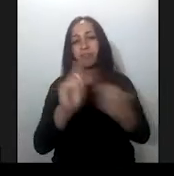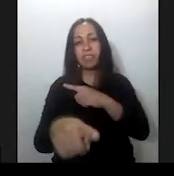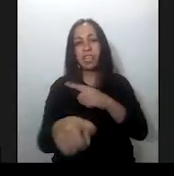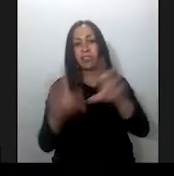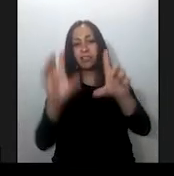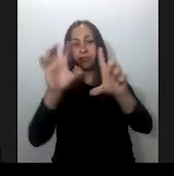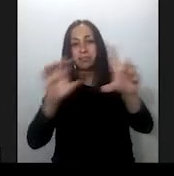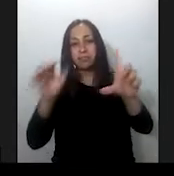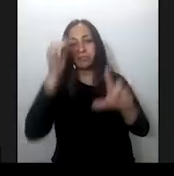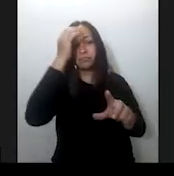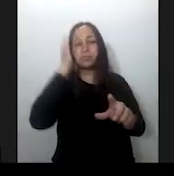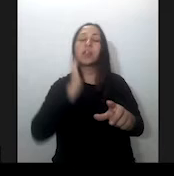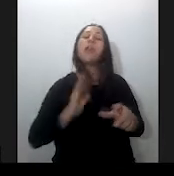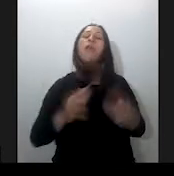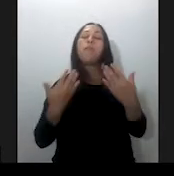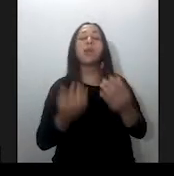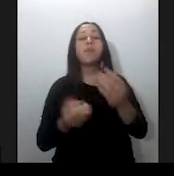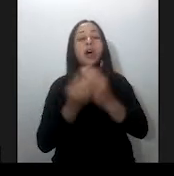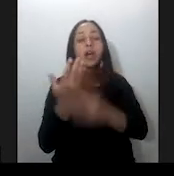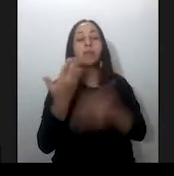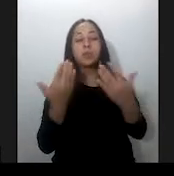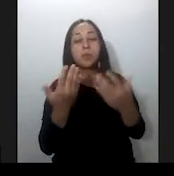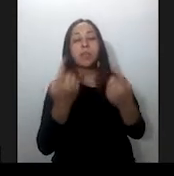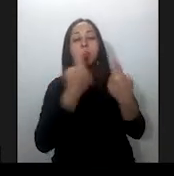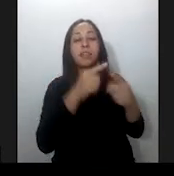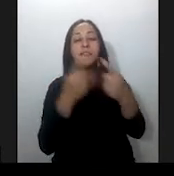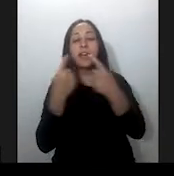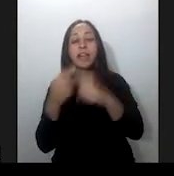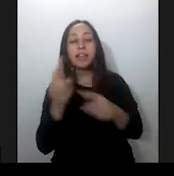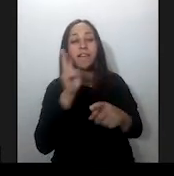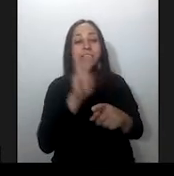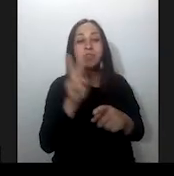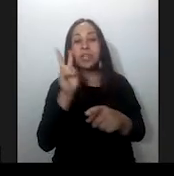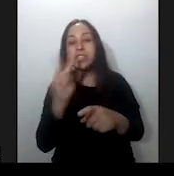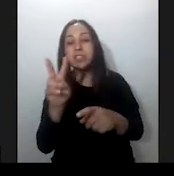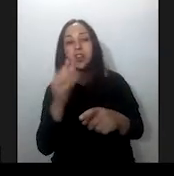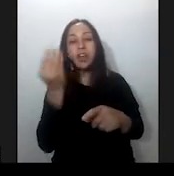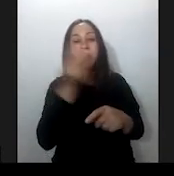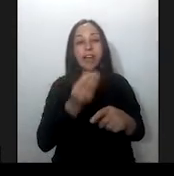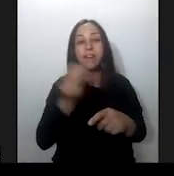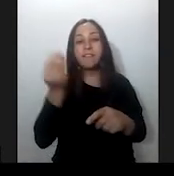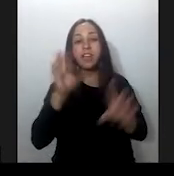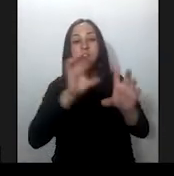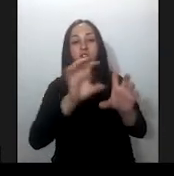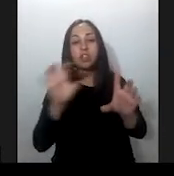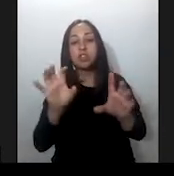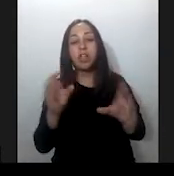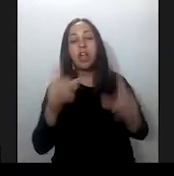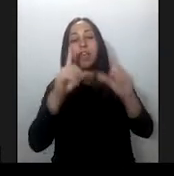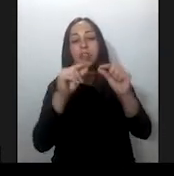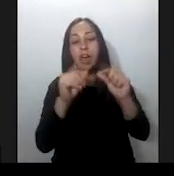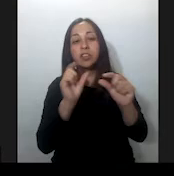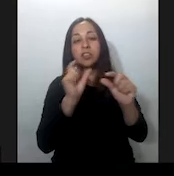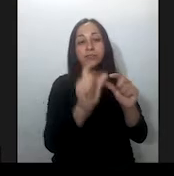es nativo. También podemos crear, por supuesto, diferentes tipos de visualizaciones, gráficos y aplicar algunas segmentaciones de